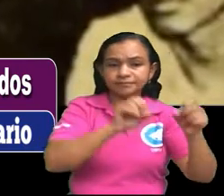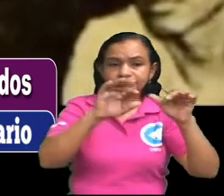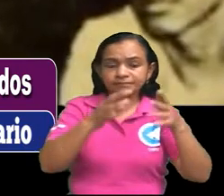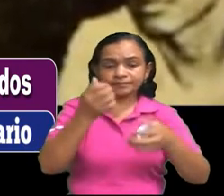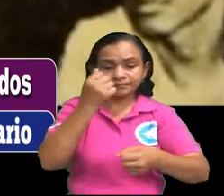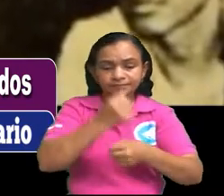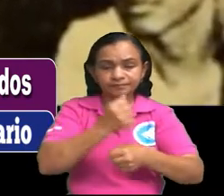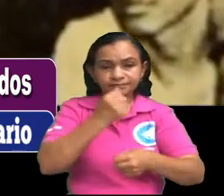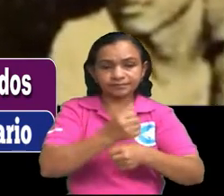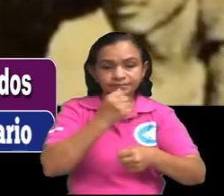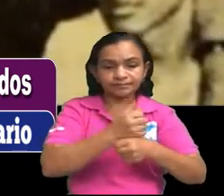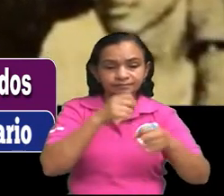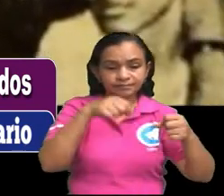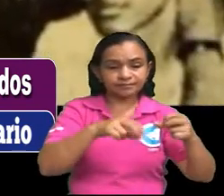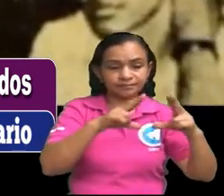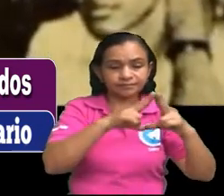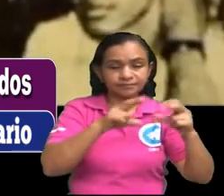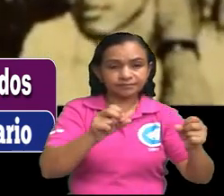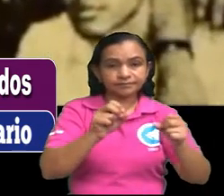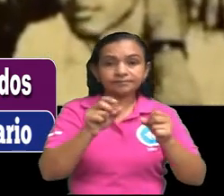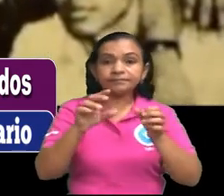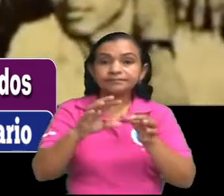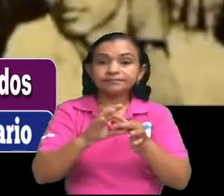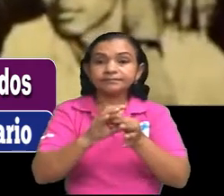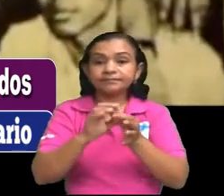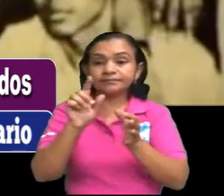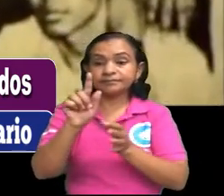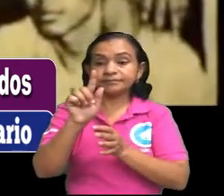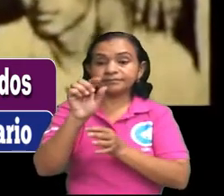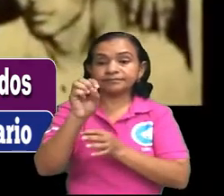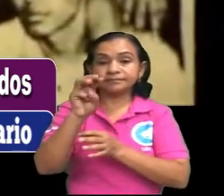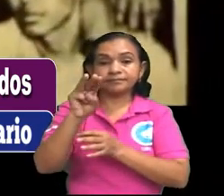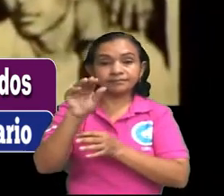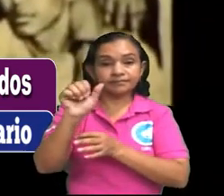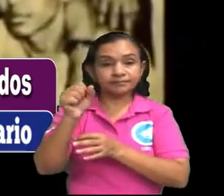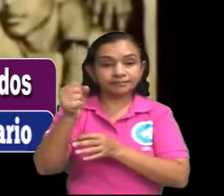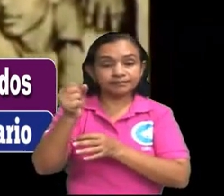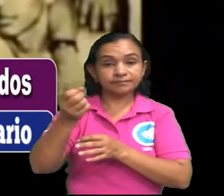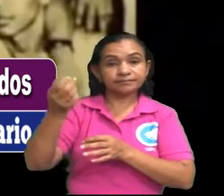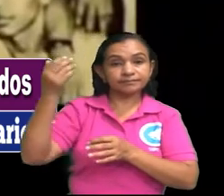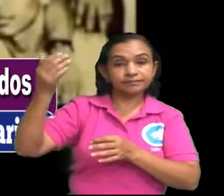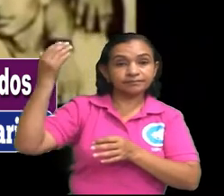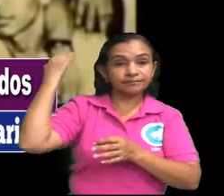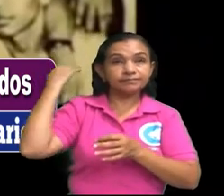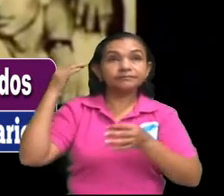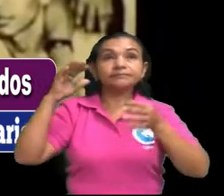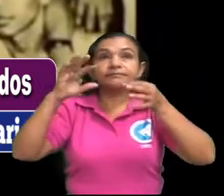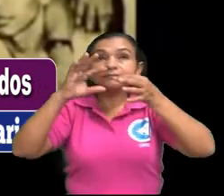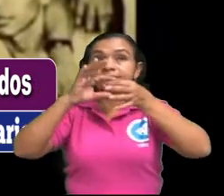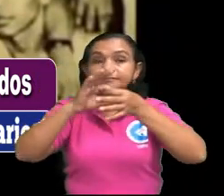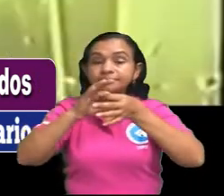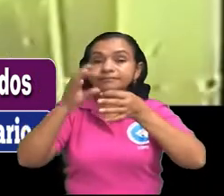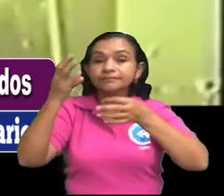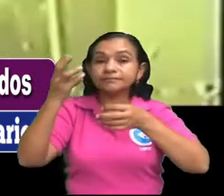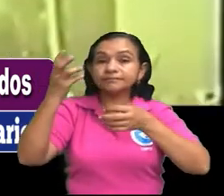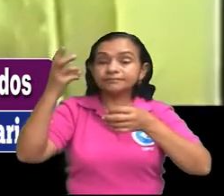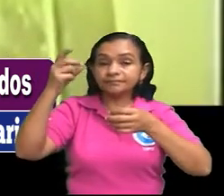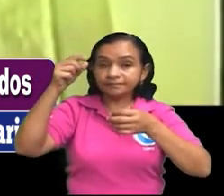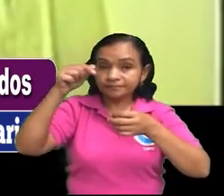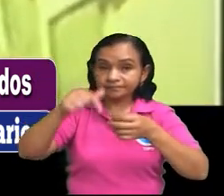trabajadores, a la vida del comandante Tomás Borges, porque la historia nos permitió unir una fecha